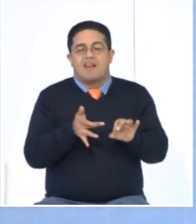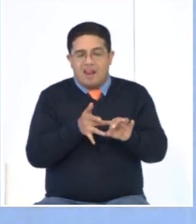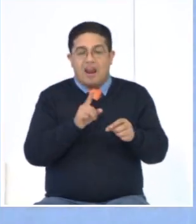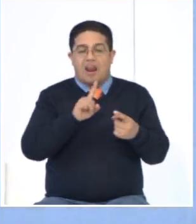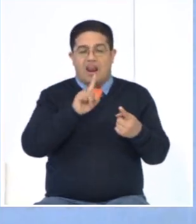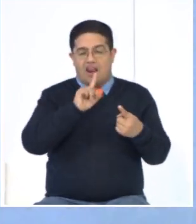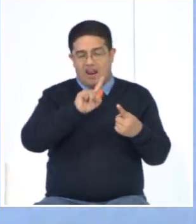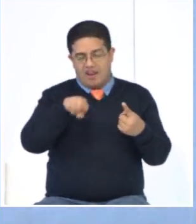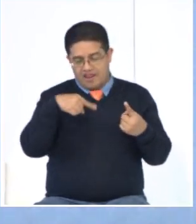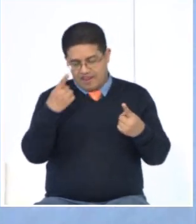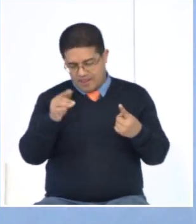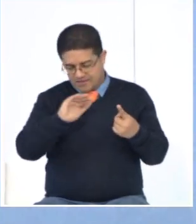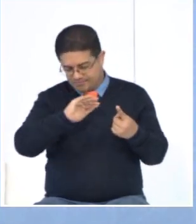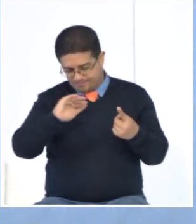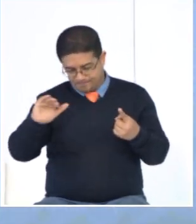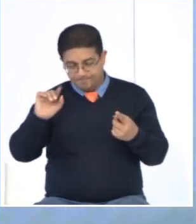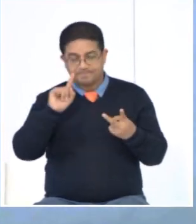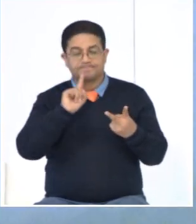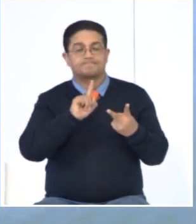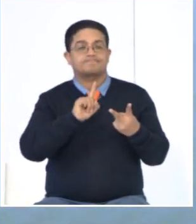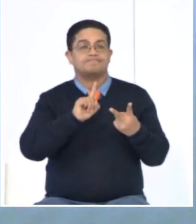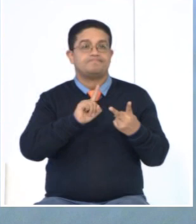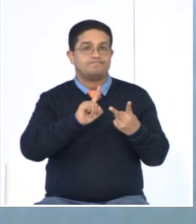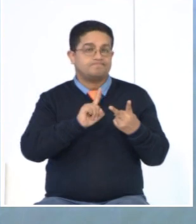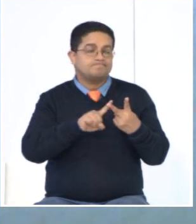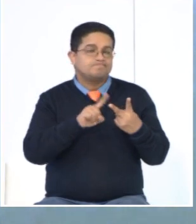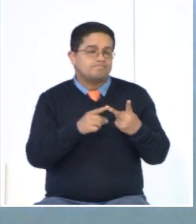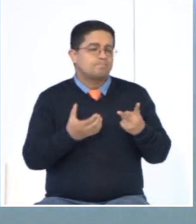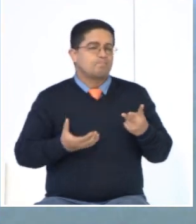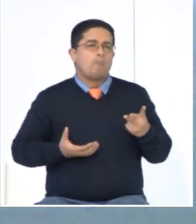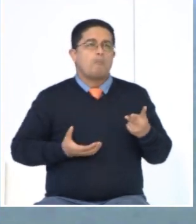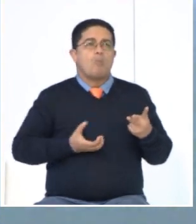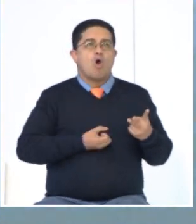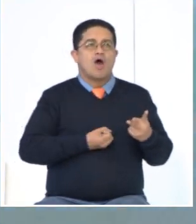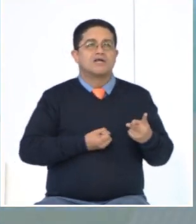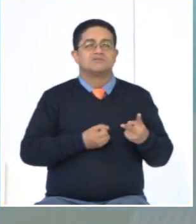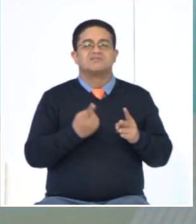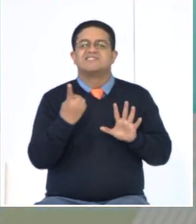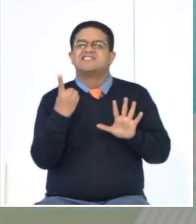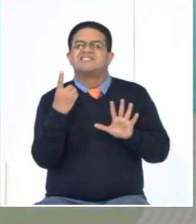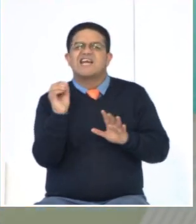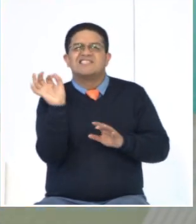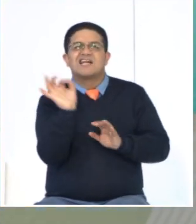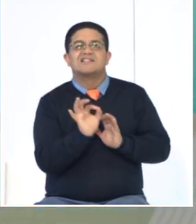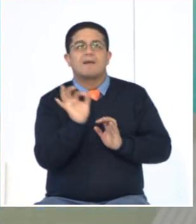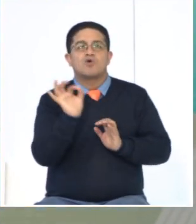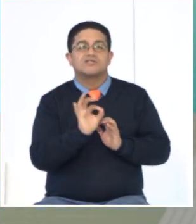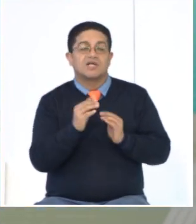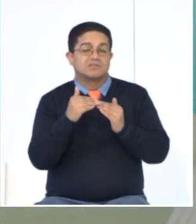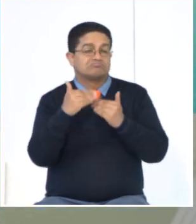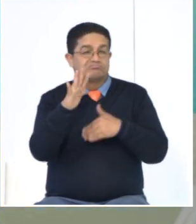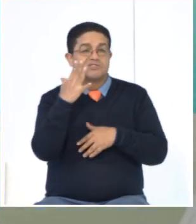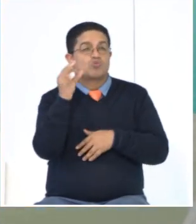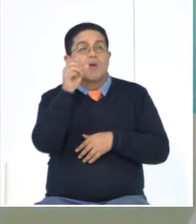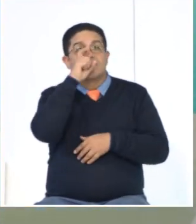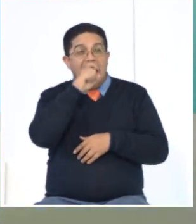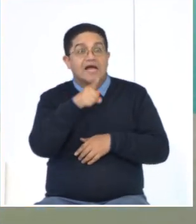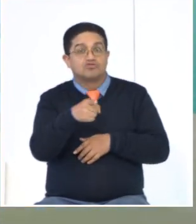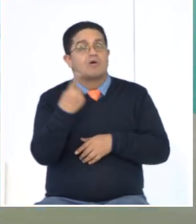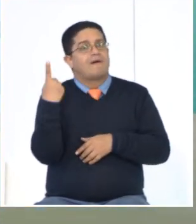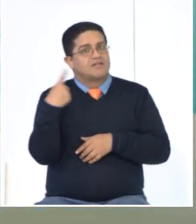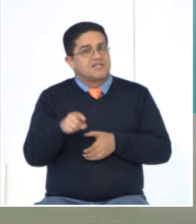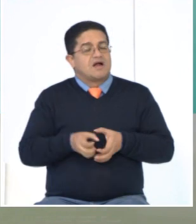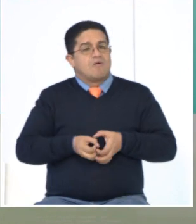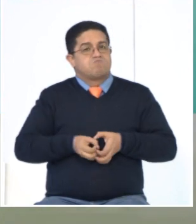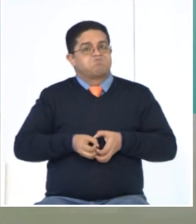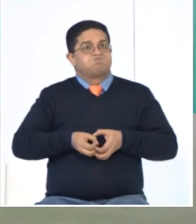Luego, nosotros tenemos que tomar en cuenta que esa glándula prostática, el 60% de los hombres por encima de 50 años van a tener una hiperplasia